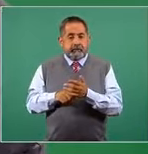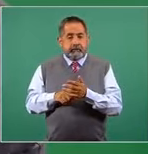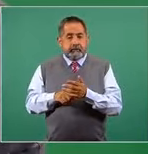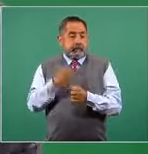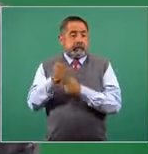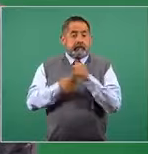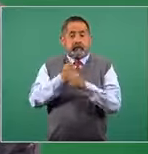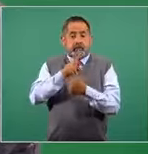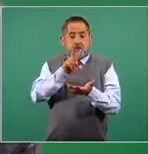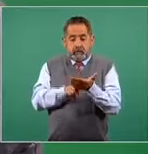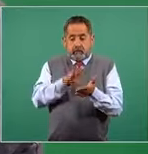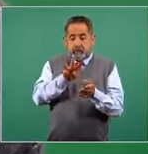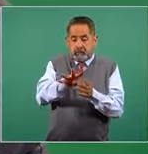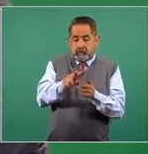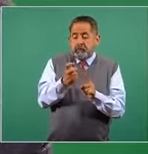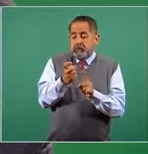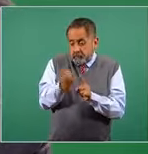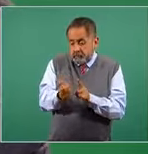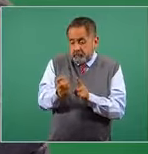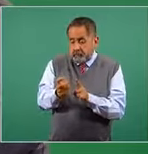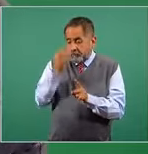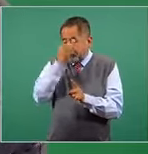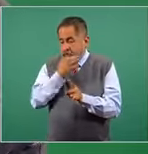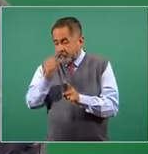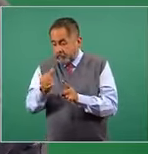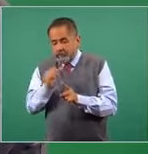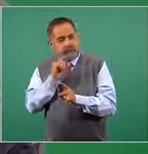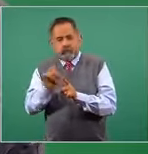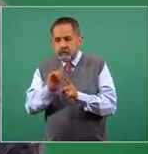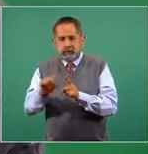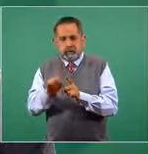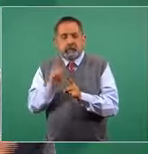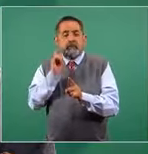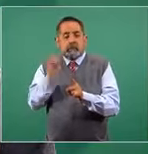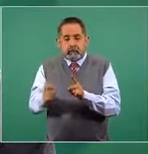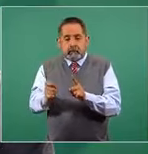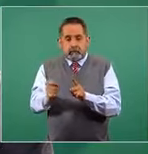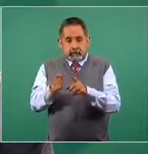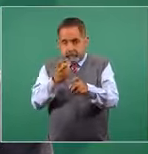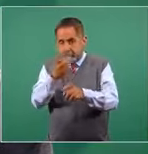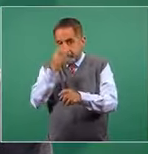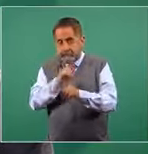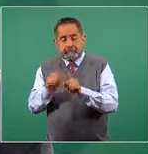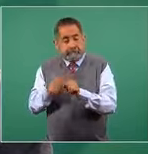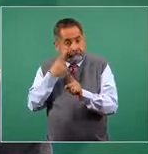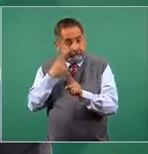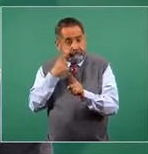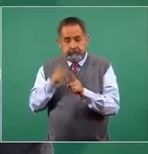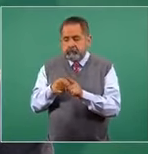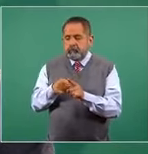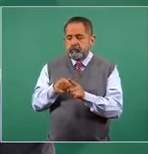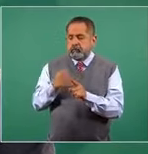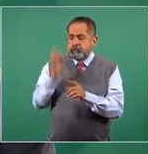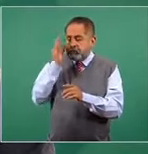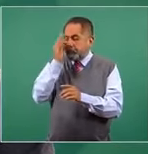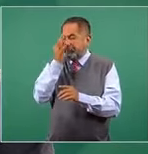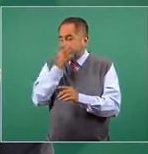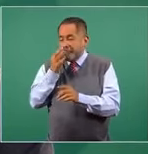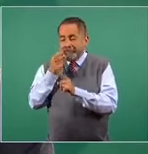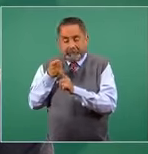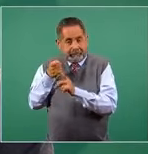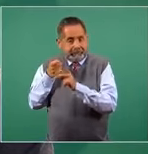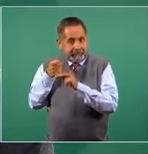en 2019 y por eso tenemos un brote en 2020. No, falso, porque la edad